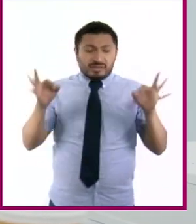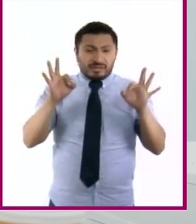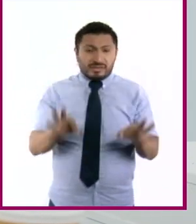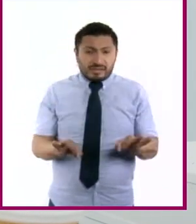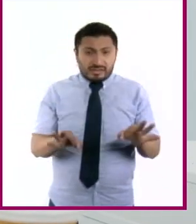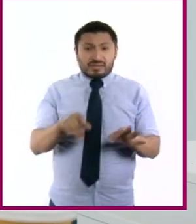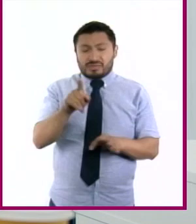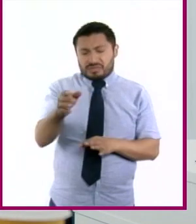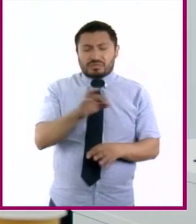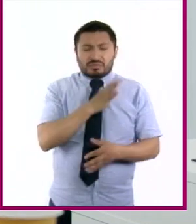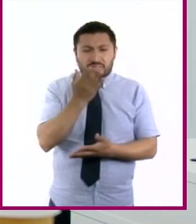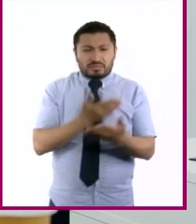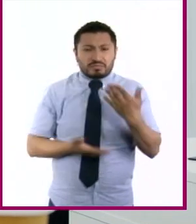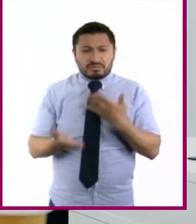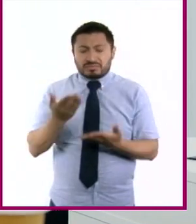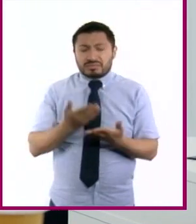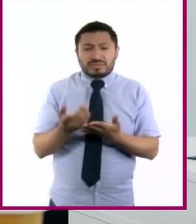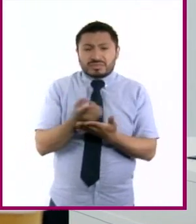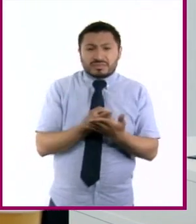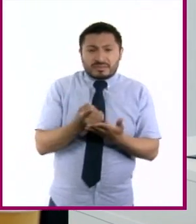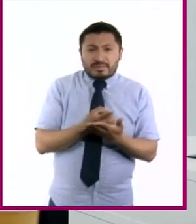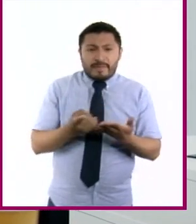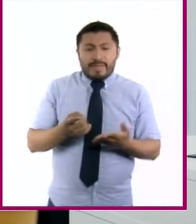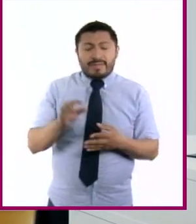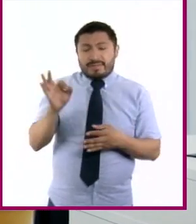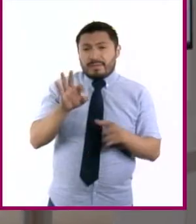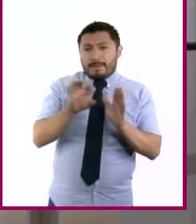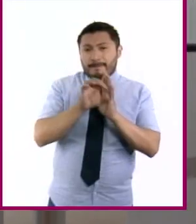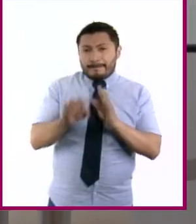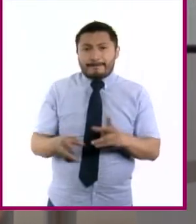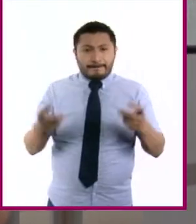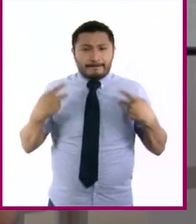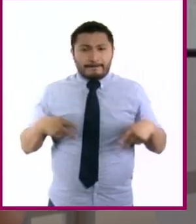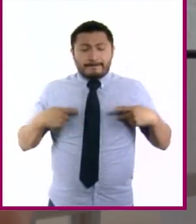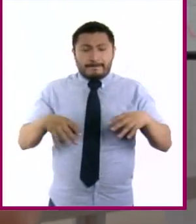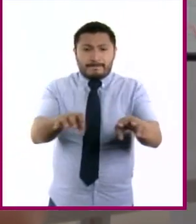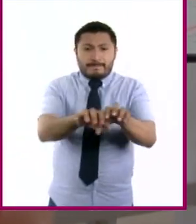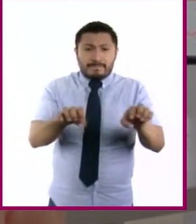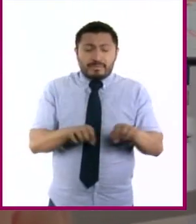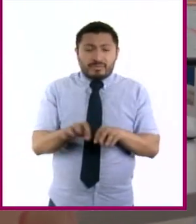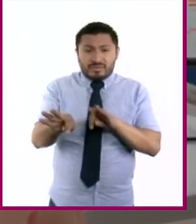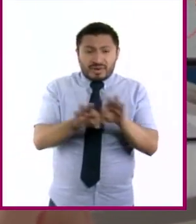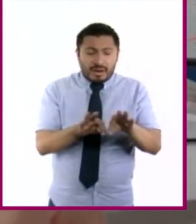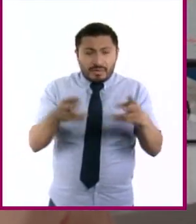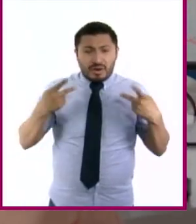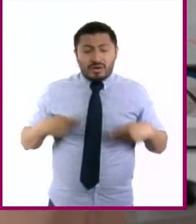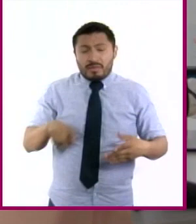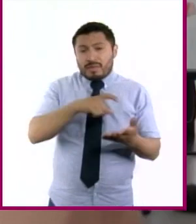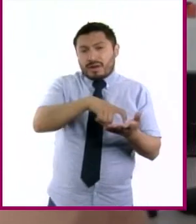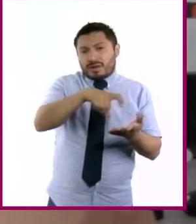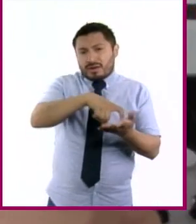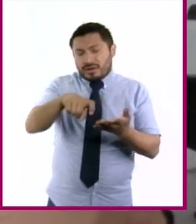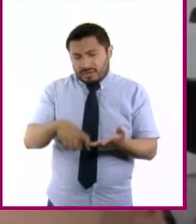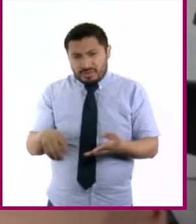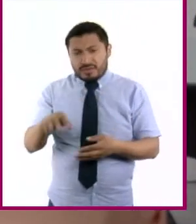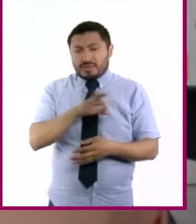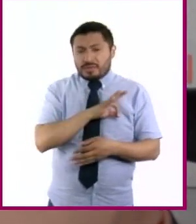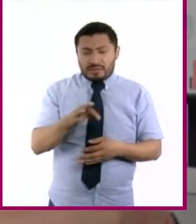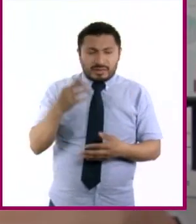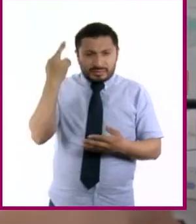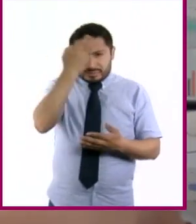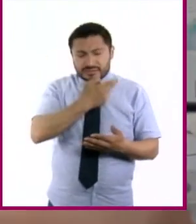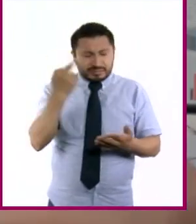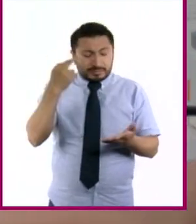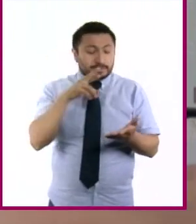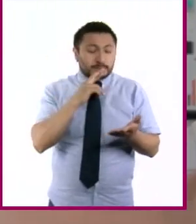tú puedas compartir estos gráficos a lo mejor con miembros del equipo, con tu cliente, para que ellos puedan ir viendo las respuestas.